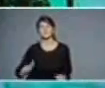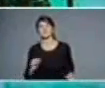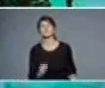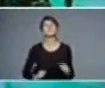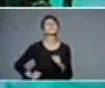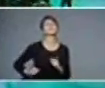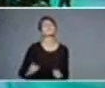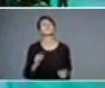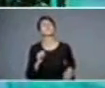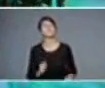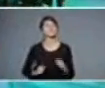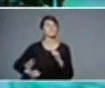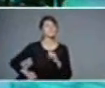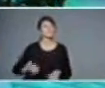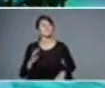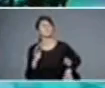Oh